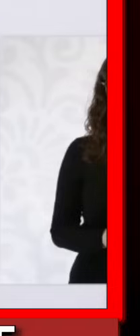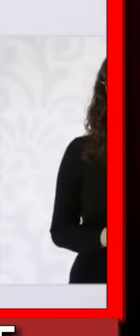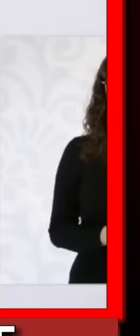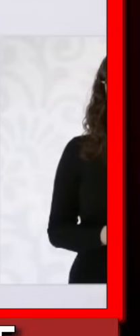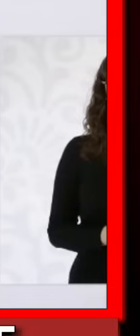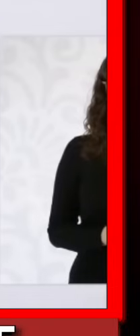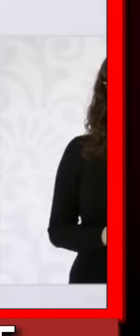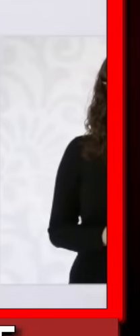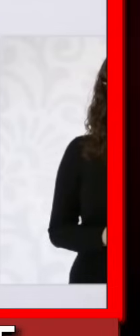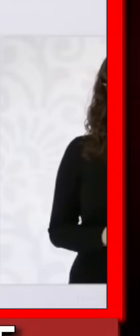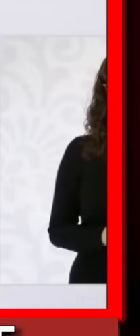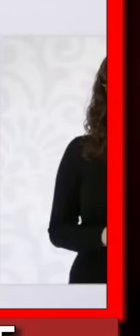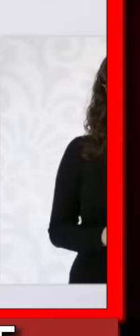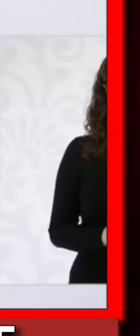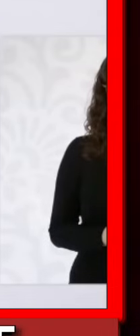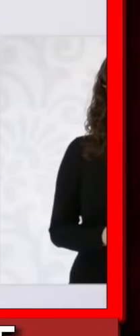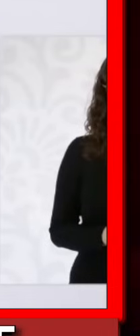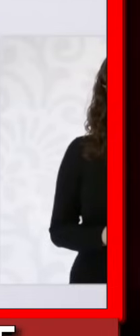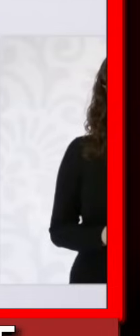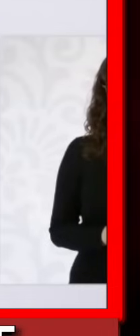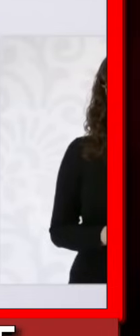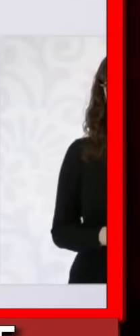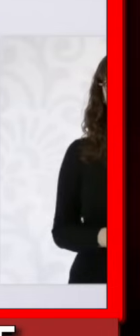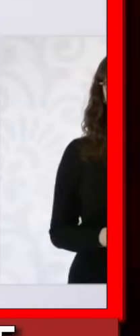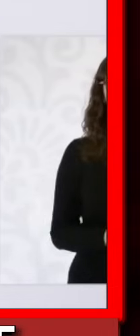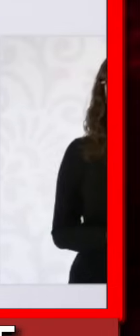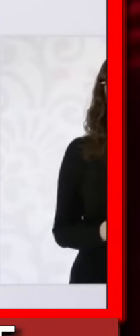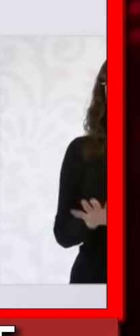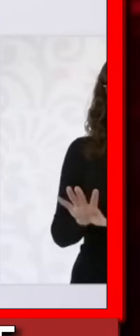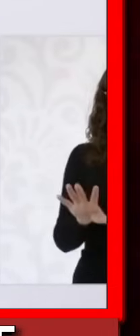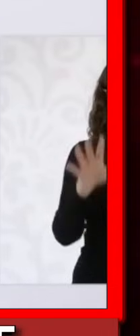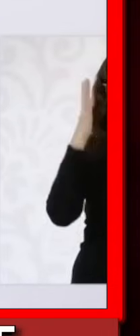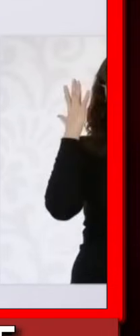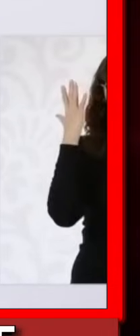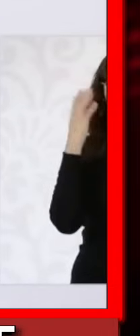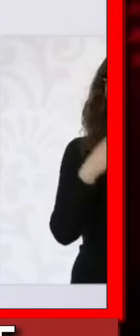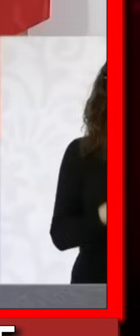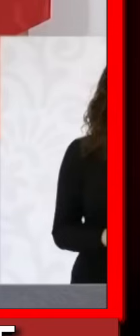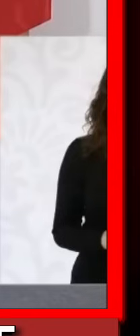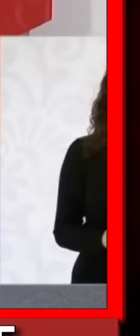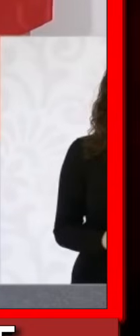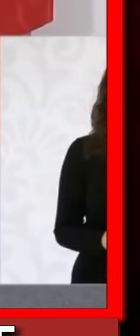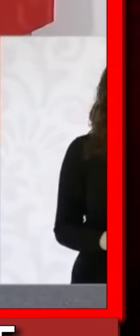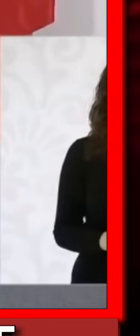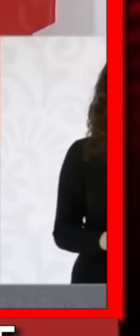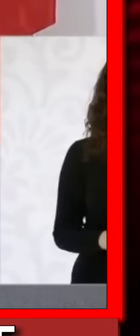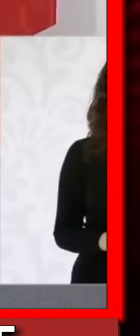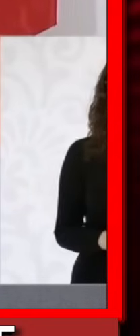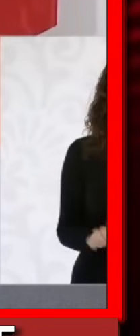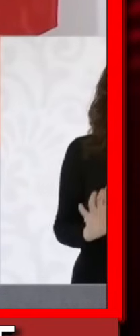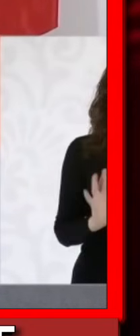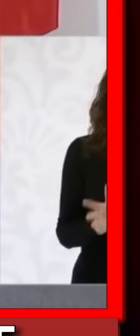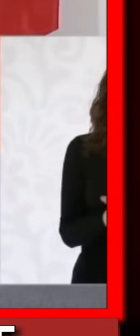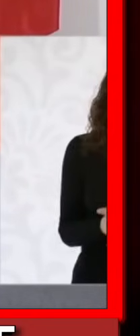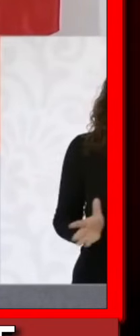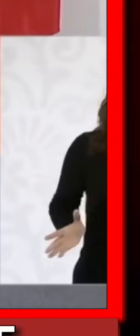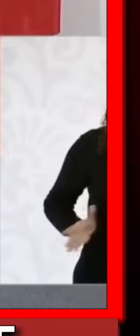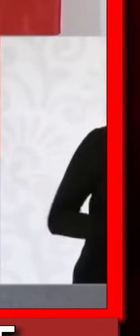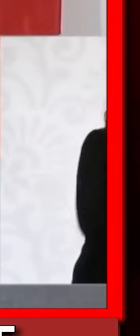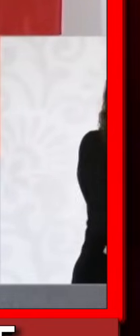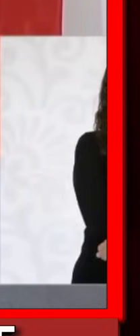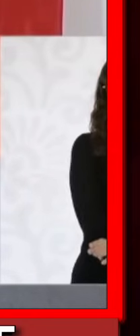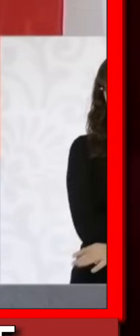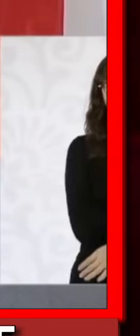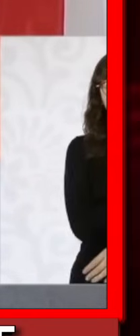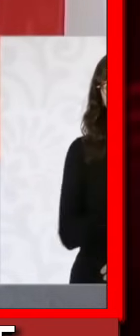es de un día a otro ya eh se habló mucho durante el periodo del presidente López Obrador y una